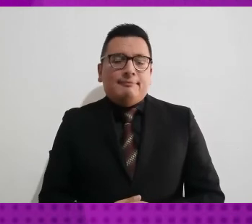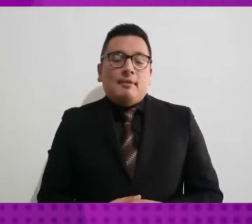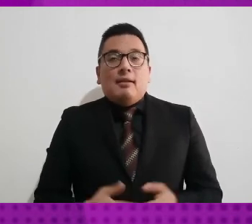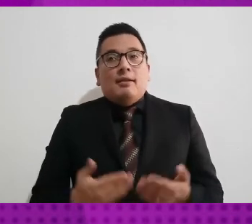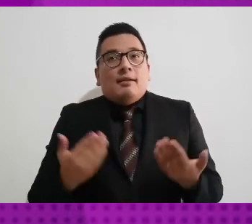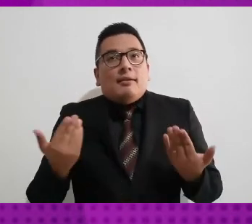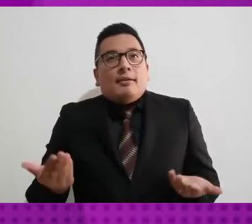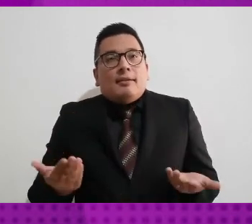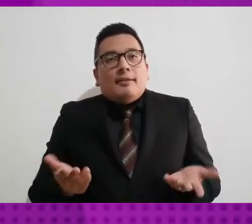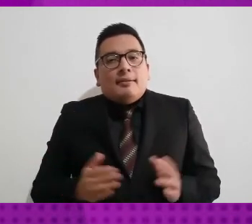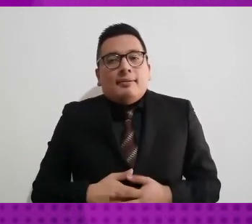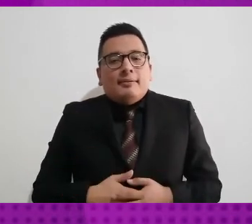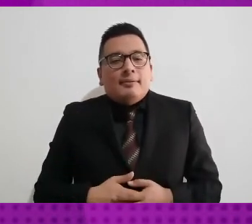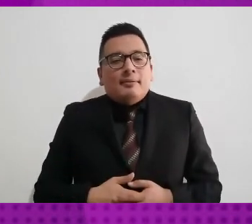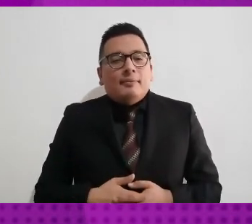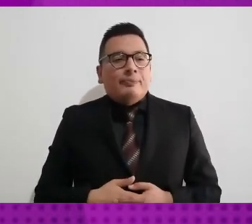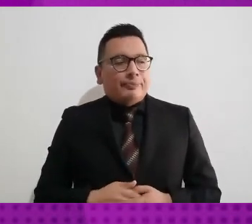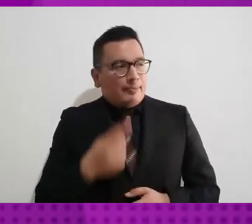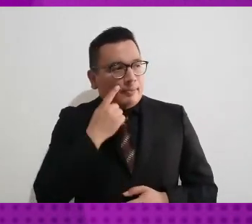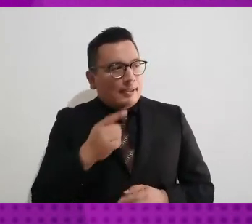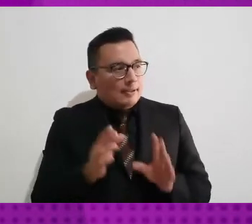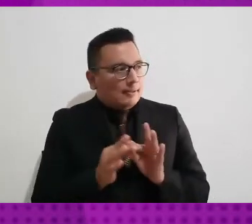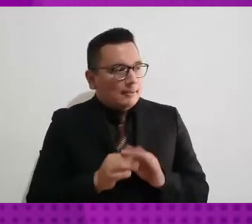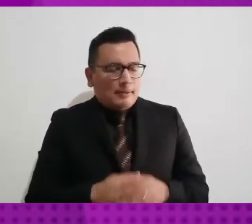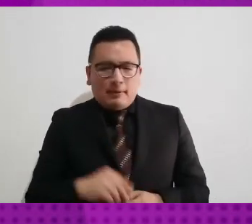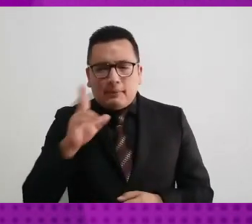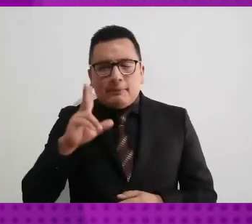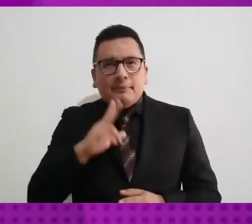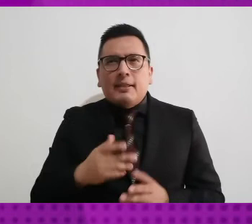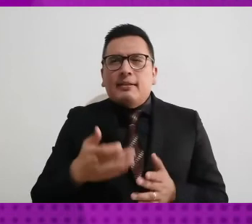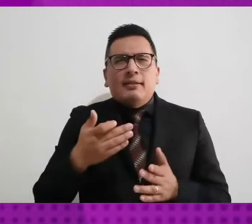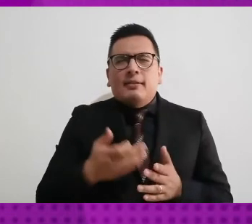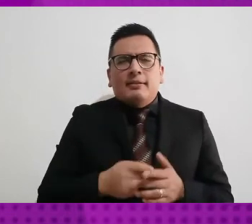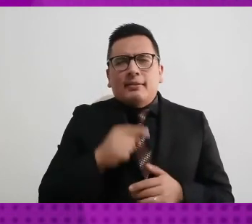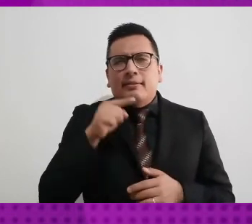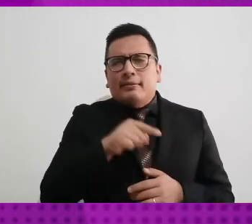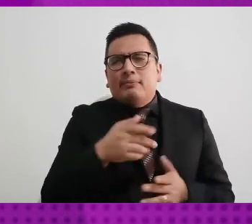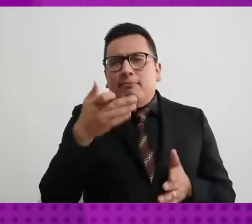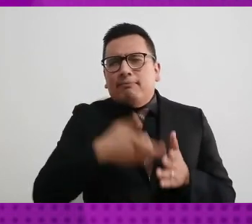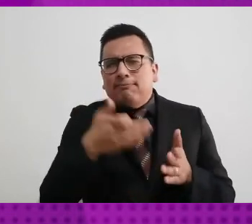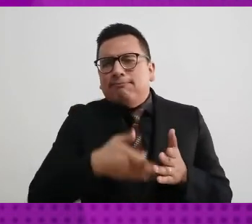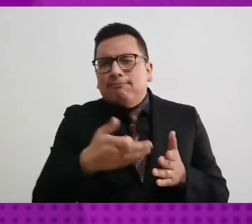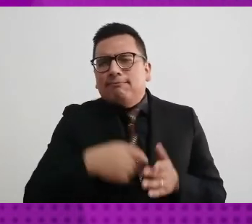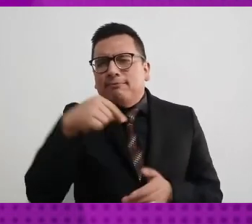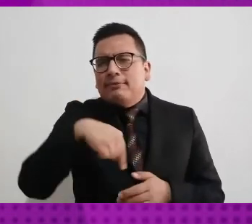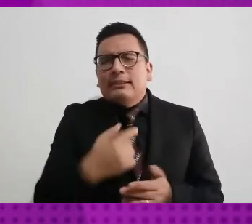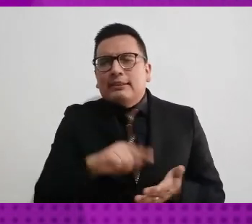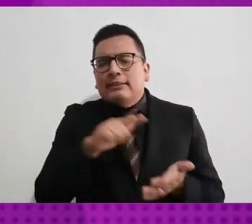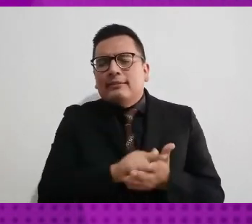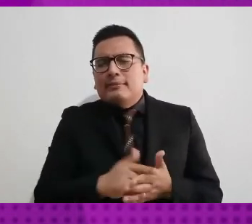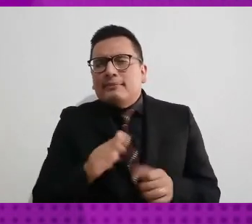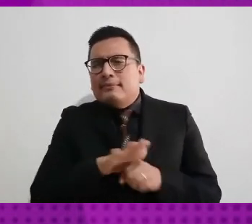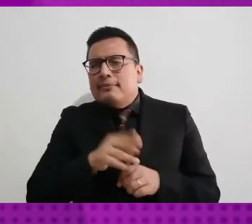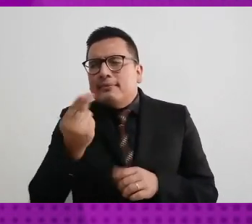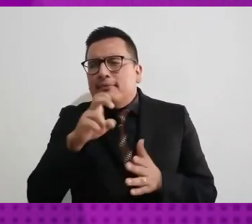habiendo dicho eso, pues dedicaría un par de minutos a hablar de esas áreas de oportunidad en donde siempre se puede mejorar en